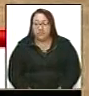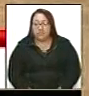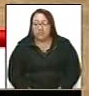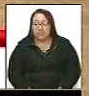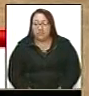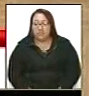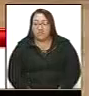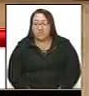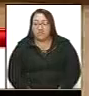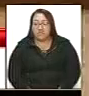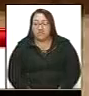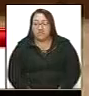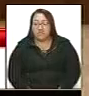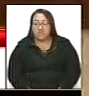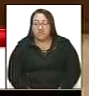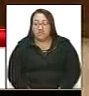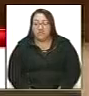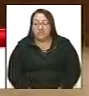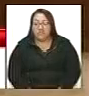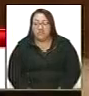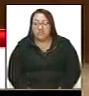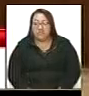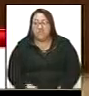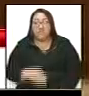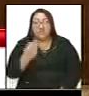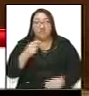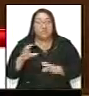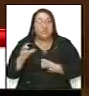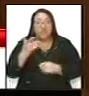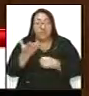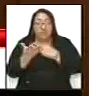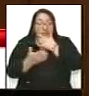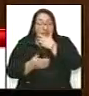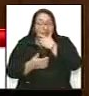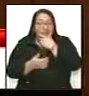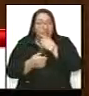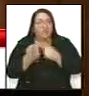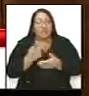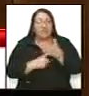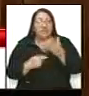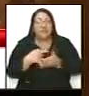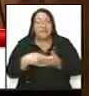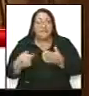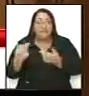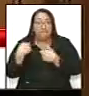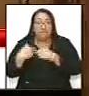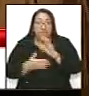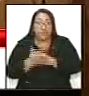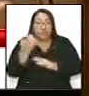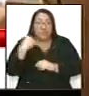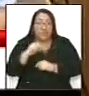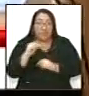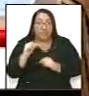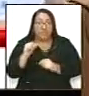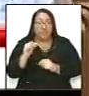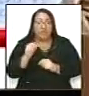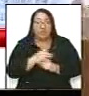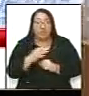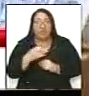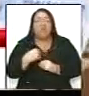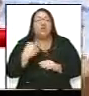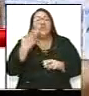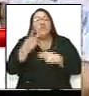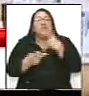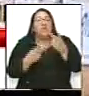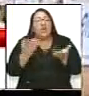Gracias, Presidenta. Para hacer un pedido, en semana de representación, Presidenta, tuve la oportunidad de visitar